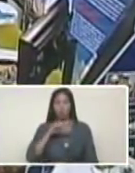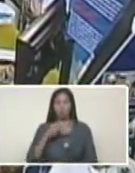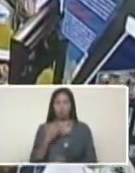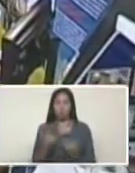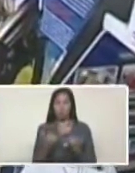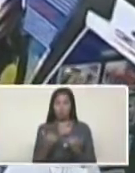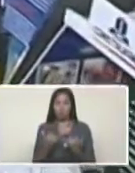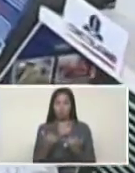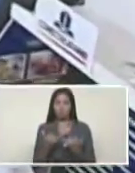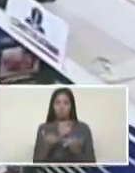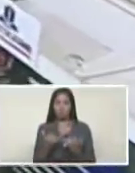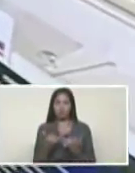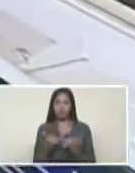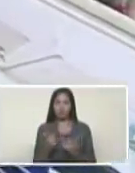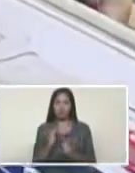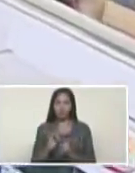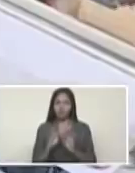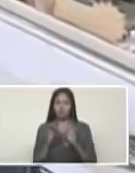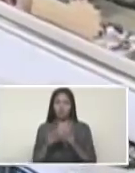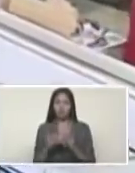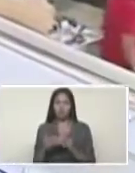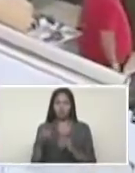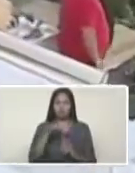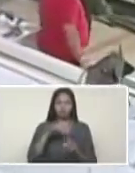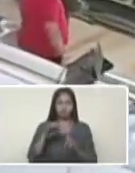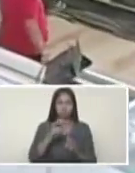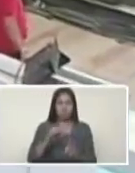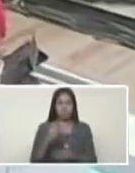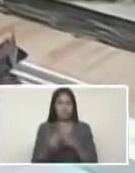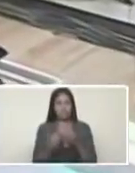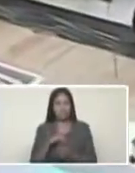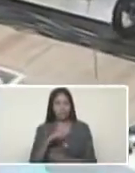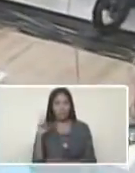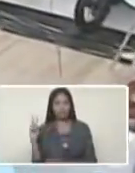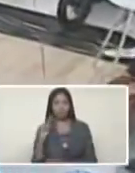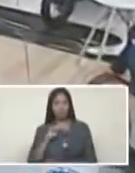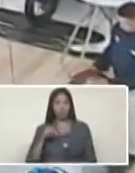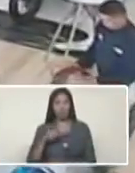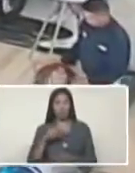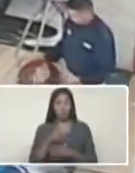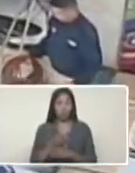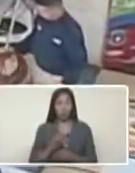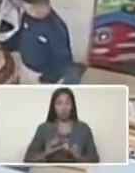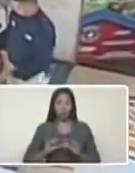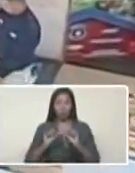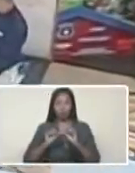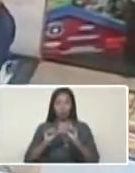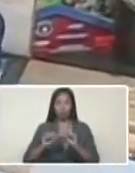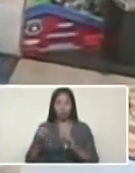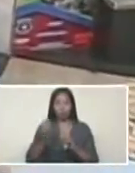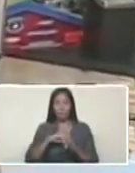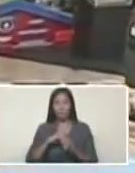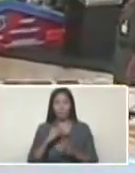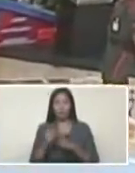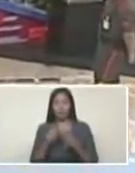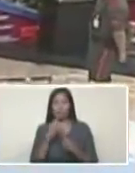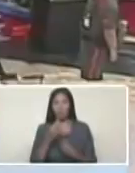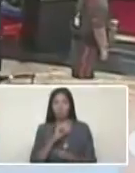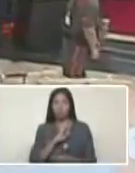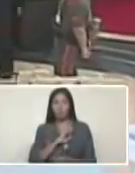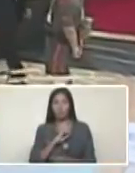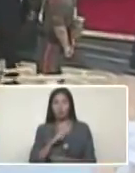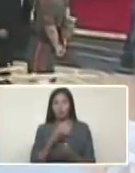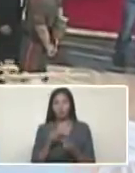este asedio contra el Estado venezolano, hemos ido avanzando, así como lo hizo el libertador Simón